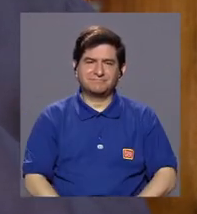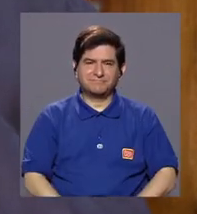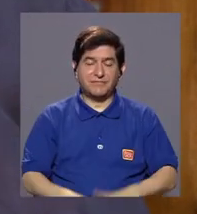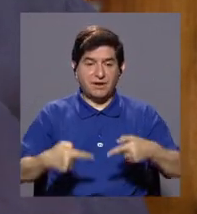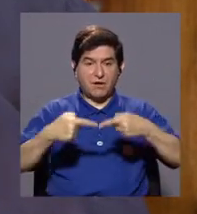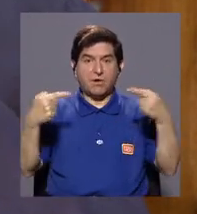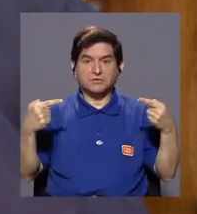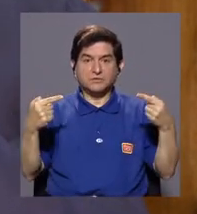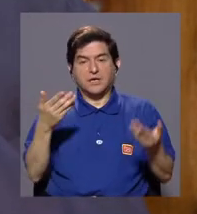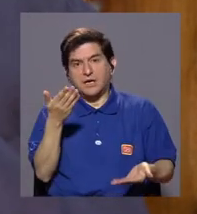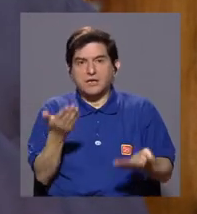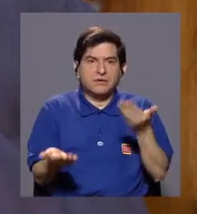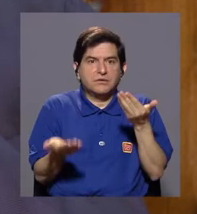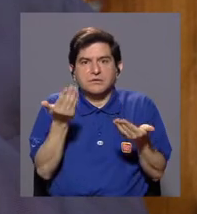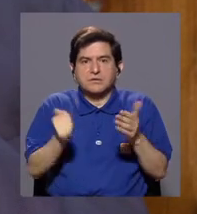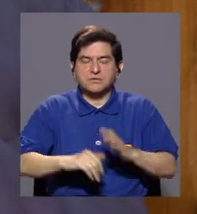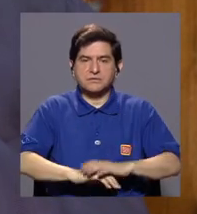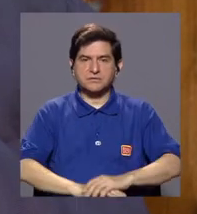Contrario